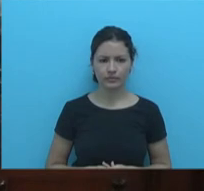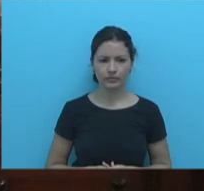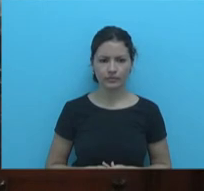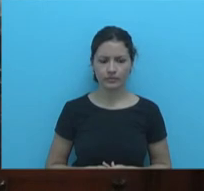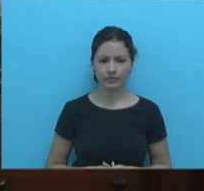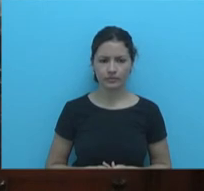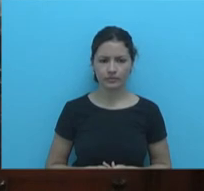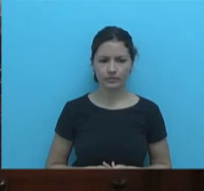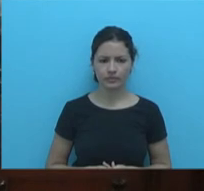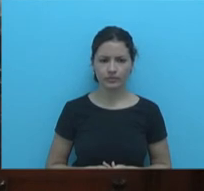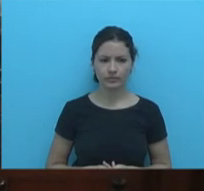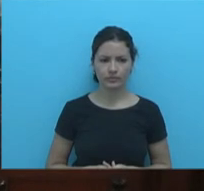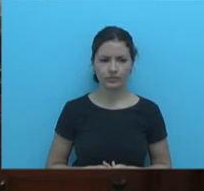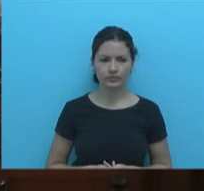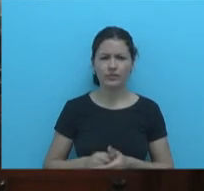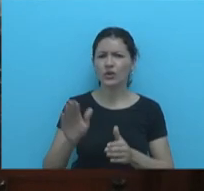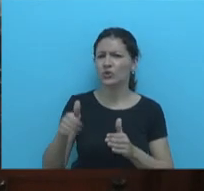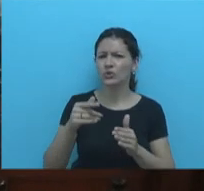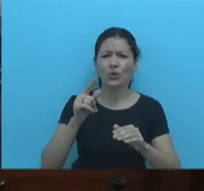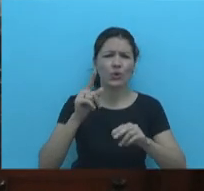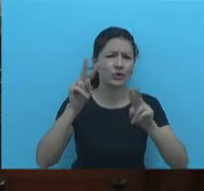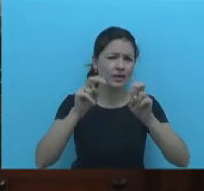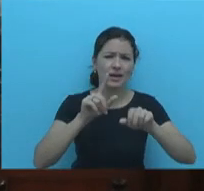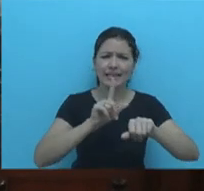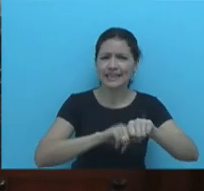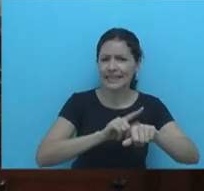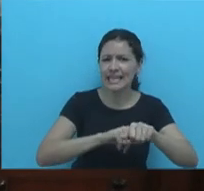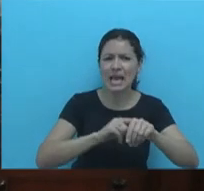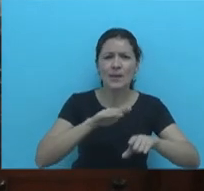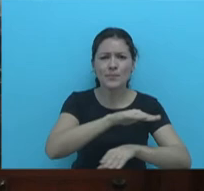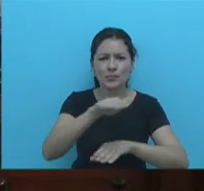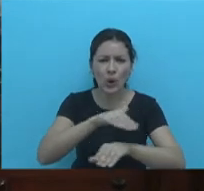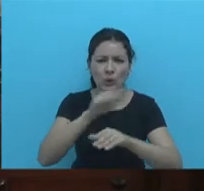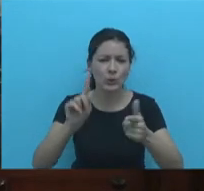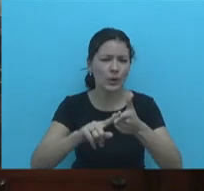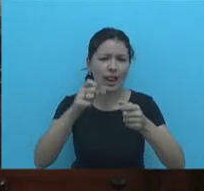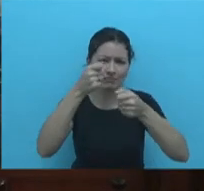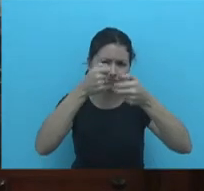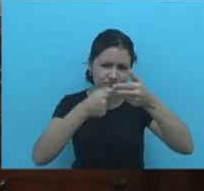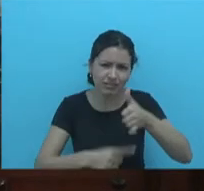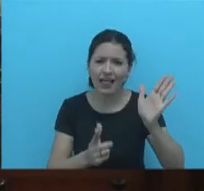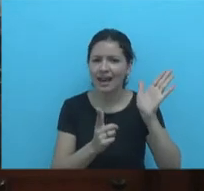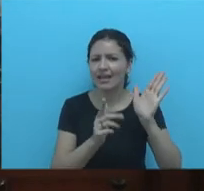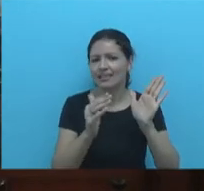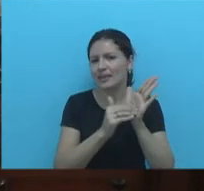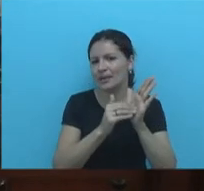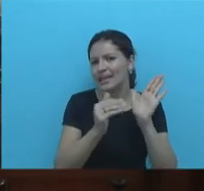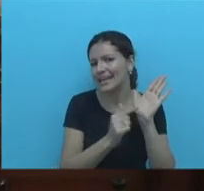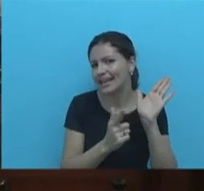demás, tiempo, eso, queda ya en la parte reglamentaria de la ley y quién es el órgano de